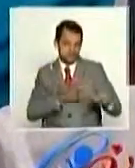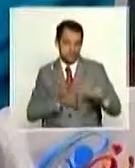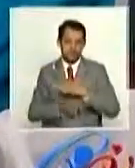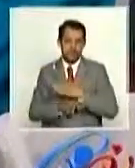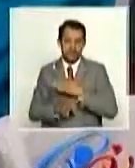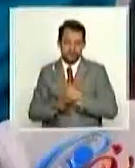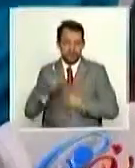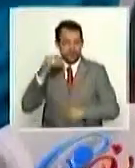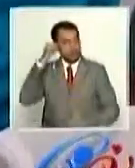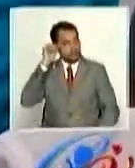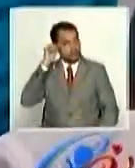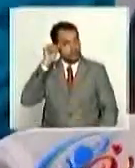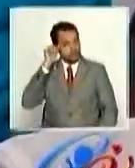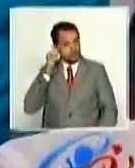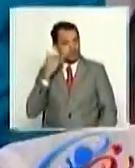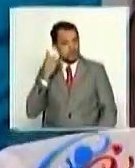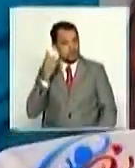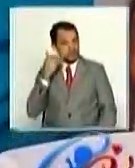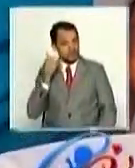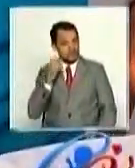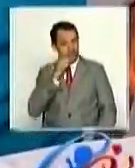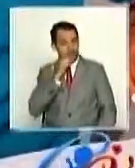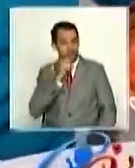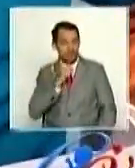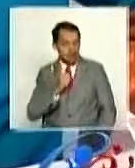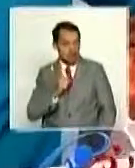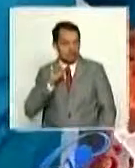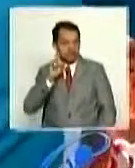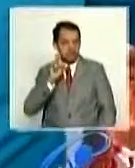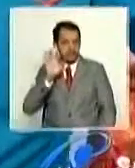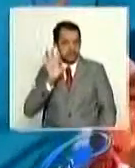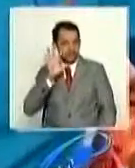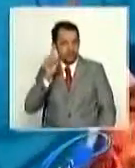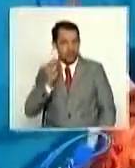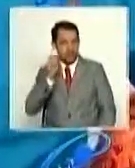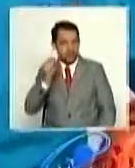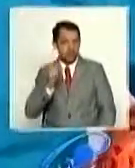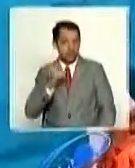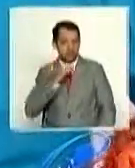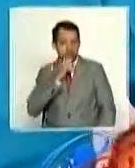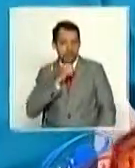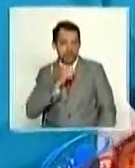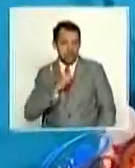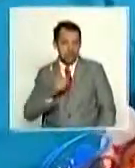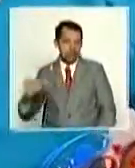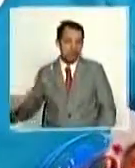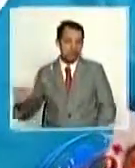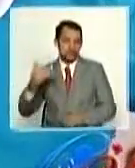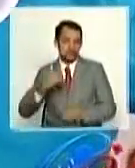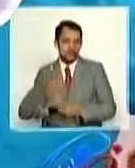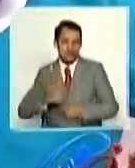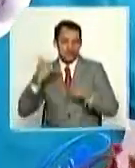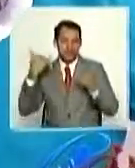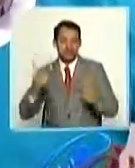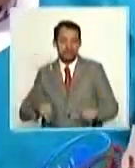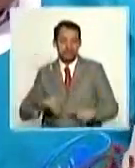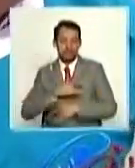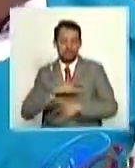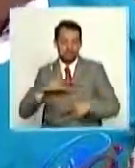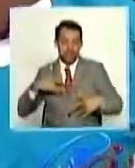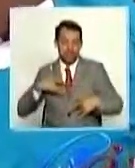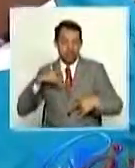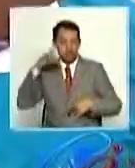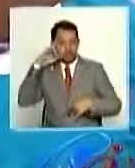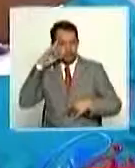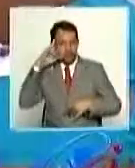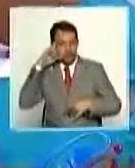me hace recordar cuando vienen las señoras acá mayores de 65 años, donde el ginecólogo con la historia que le dice, no, usted ya no necesita ir donde el